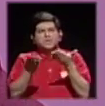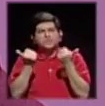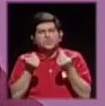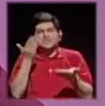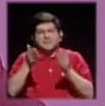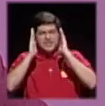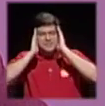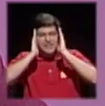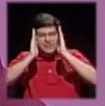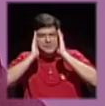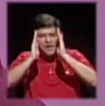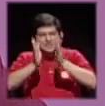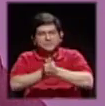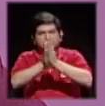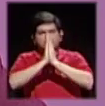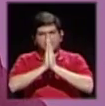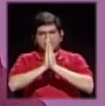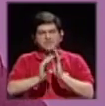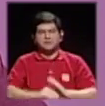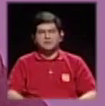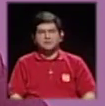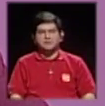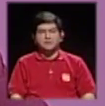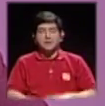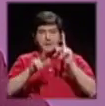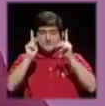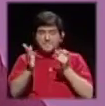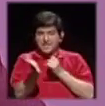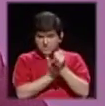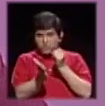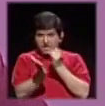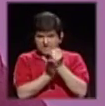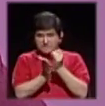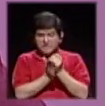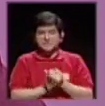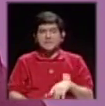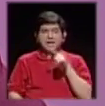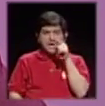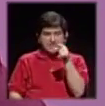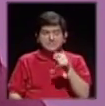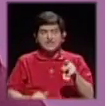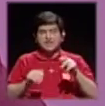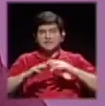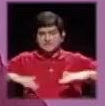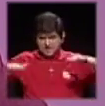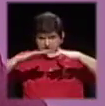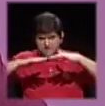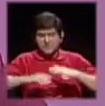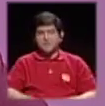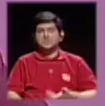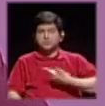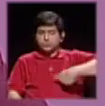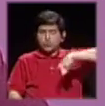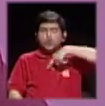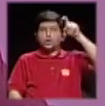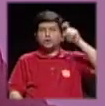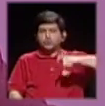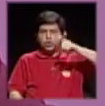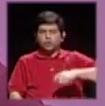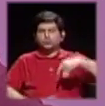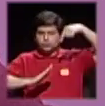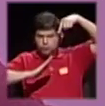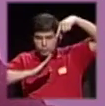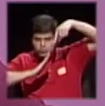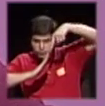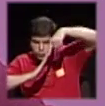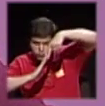llamar la atención, de que tal vez quienes investigamos sobre este campo, necesitamos agudizar